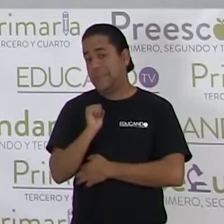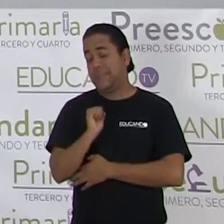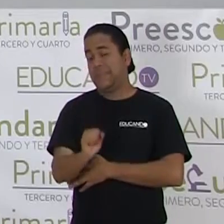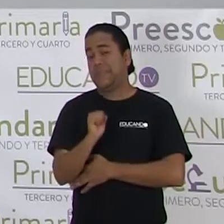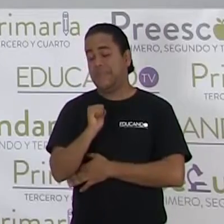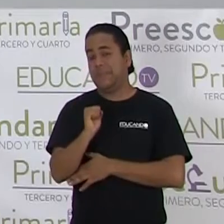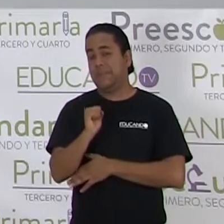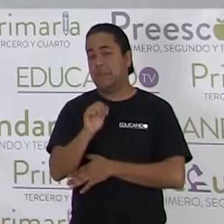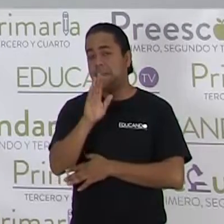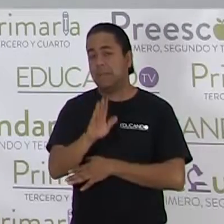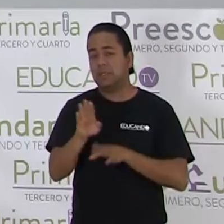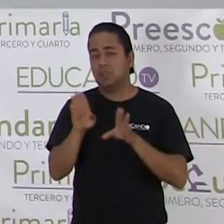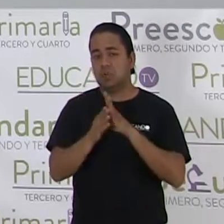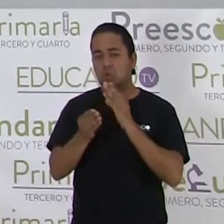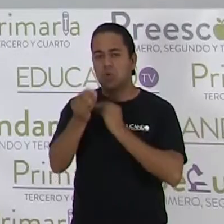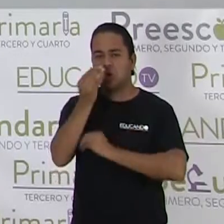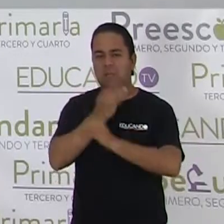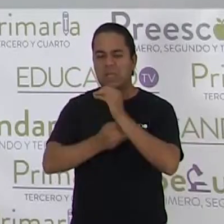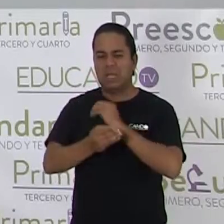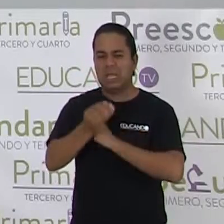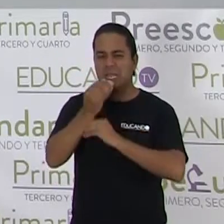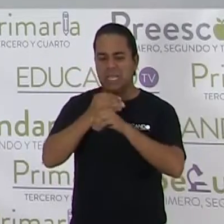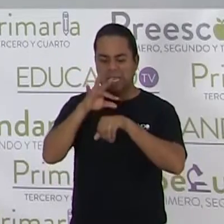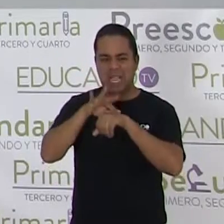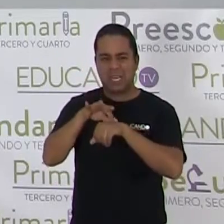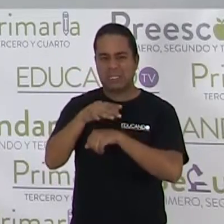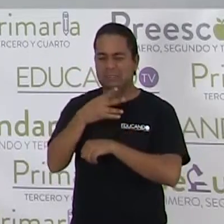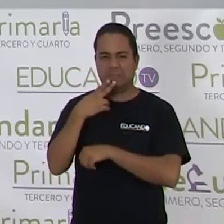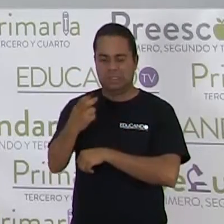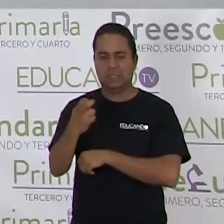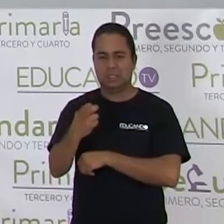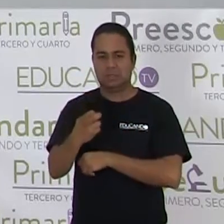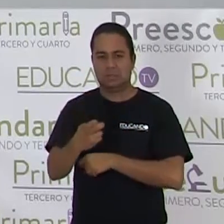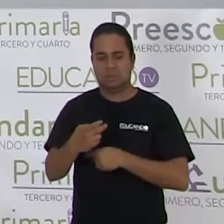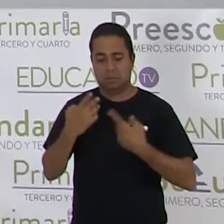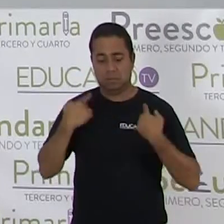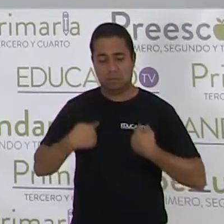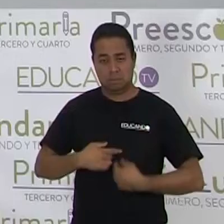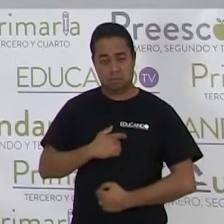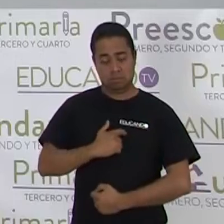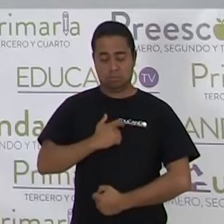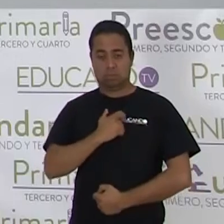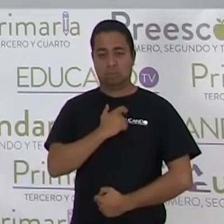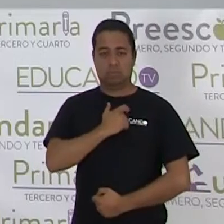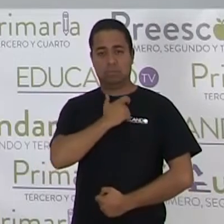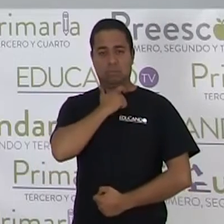hubiese comido carne podrida. Viste